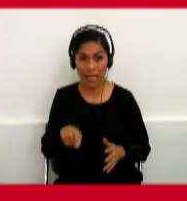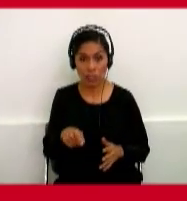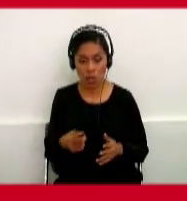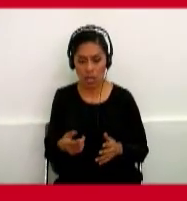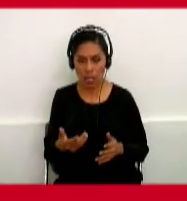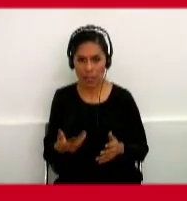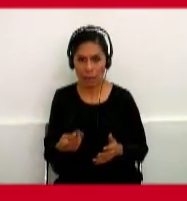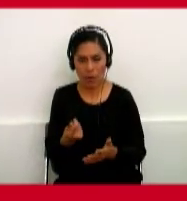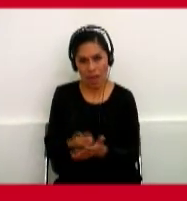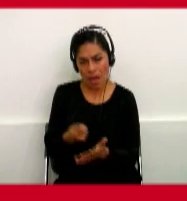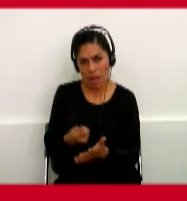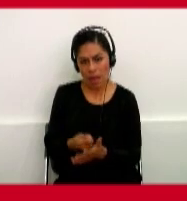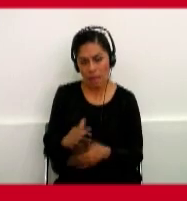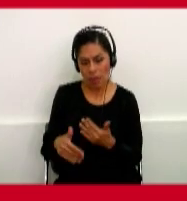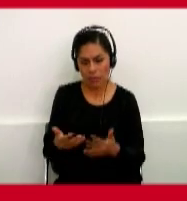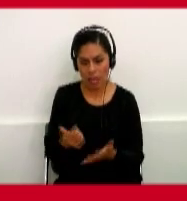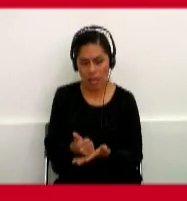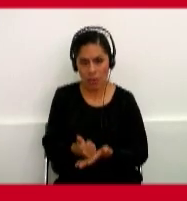económico, ¿no?